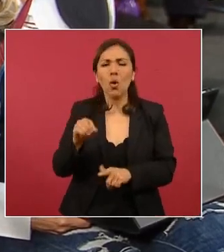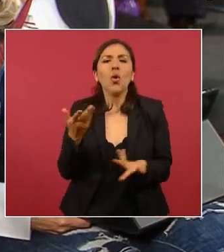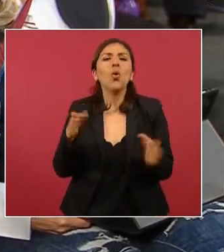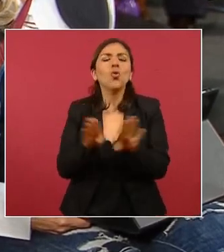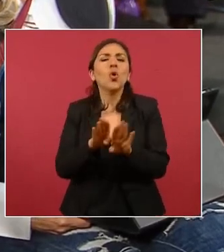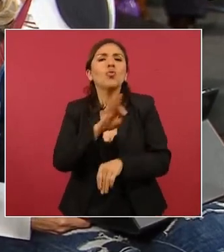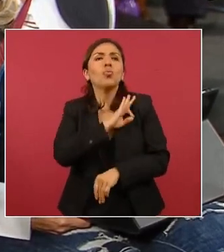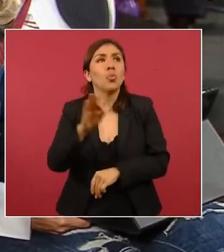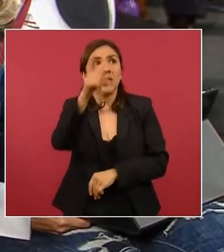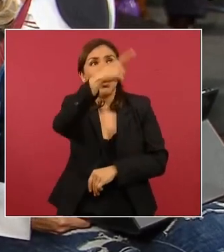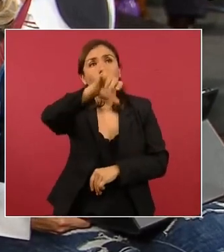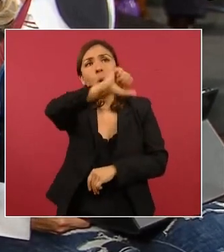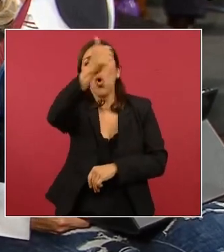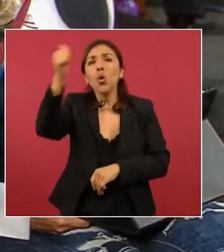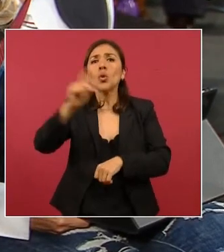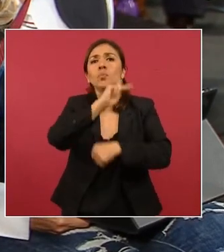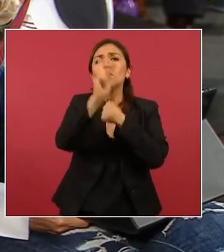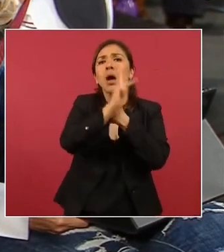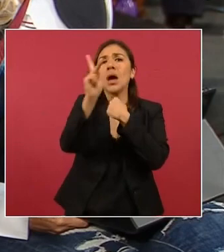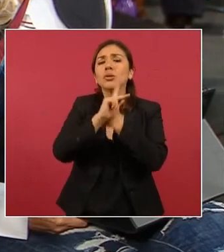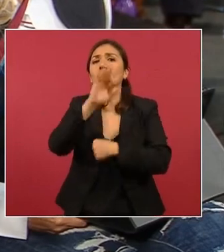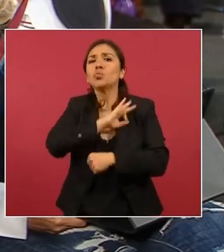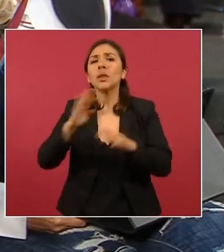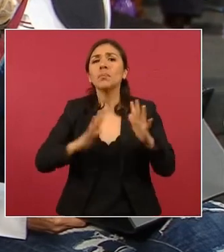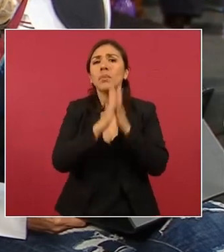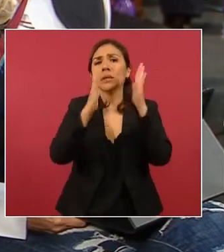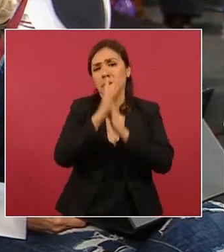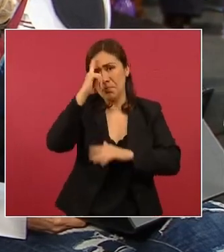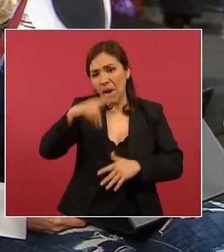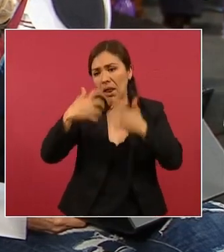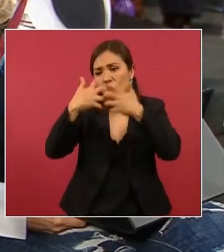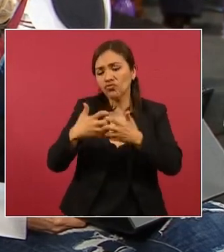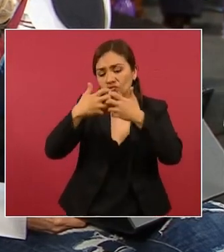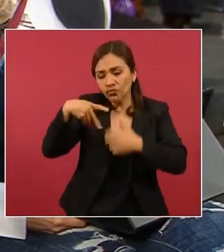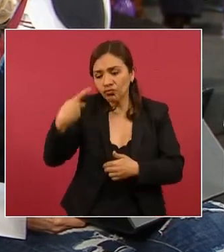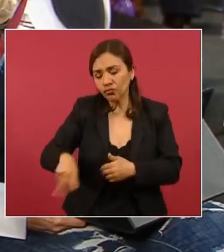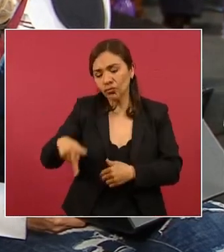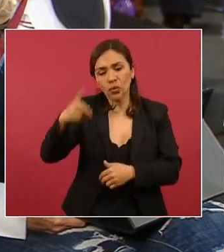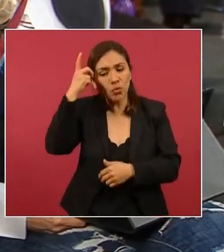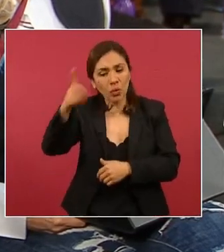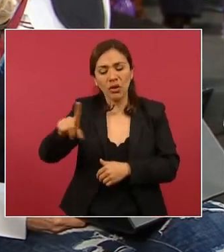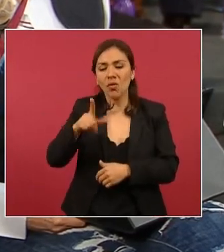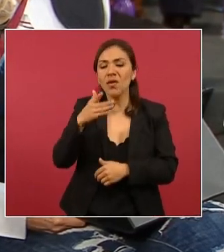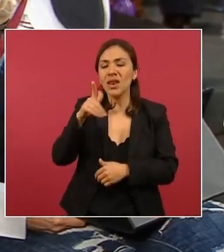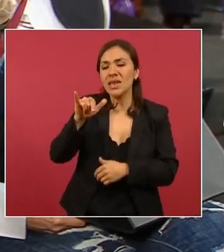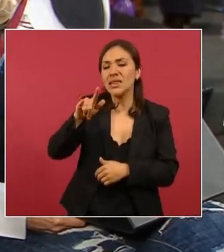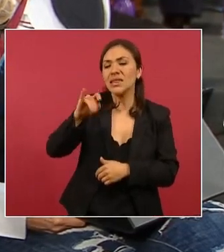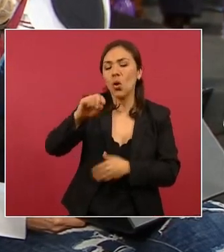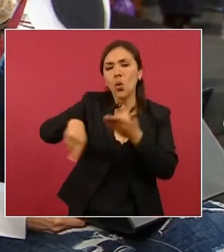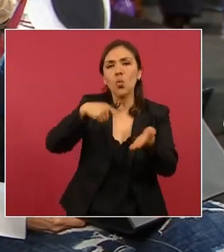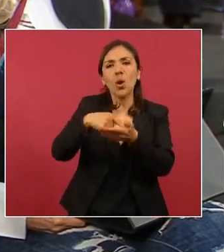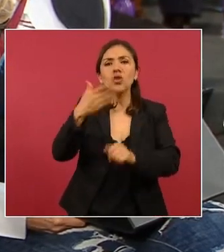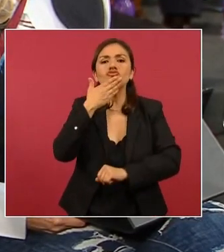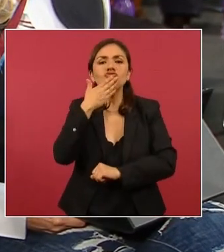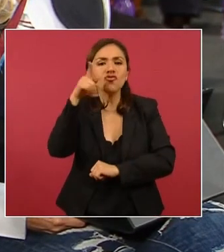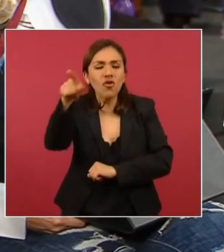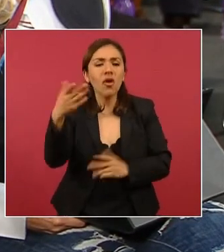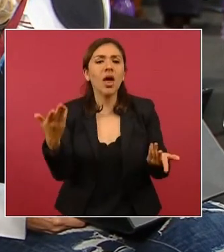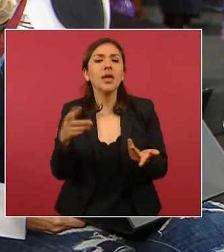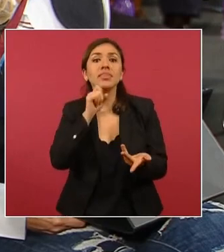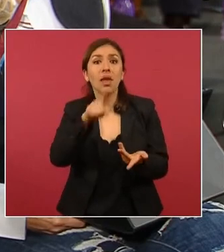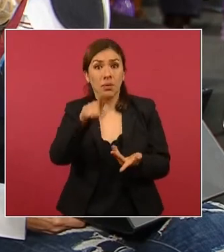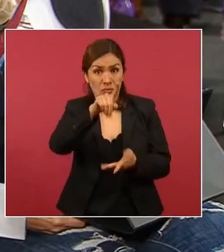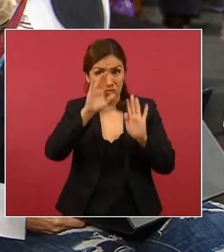poder los extranjeros participar en la industria nacional del litio pues en Sonora? Y si ya tienen